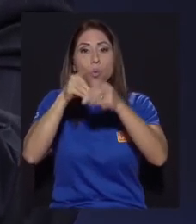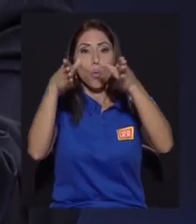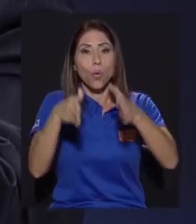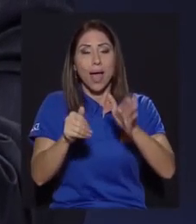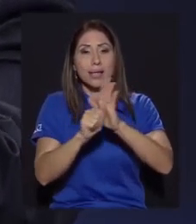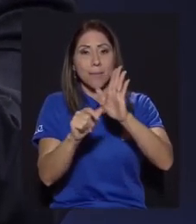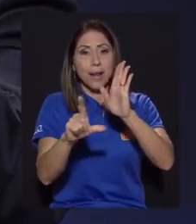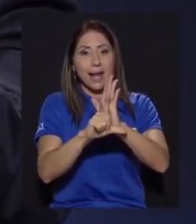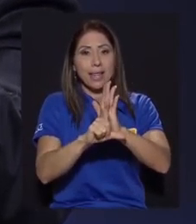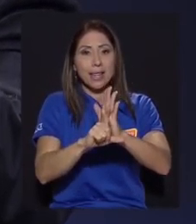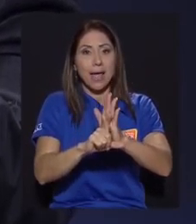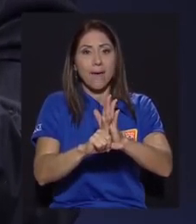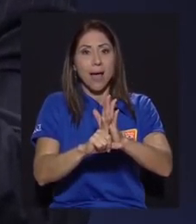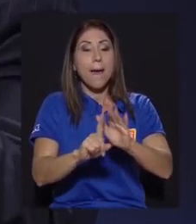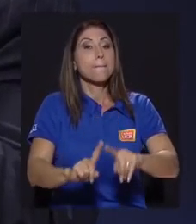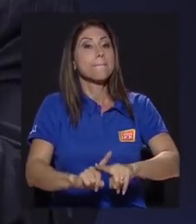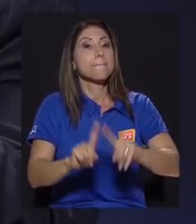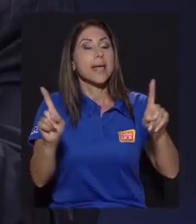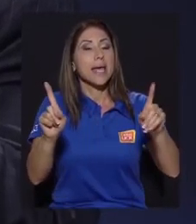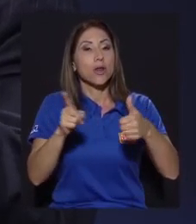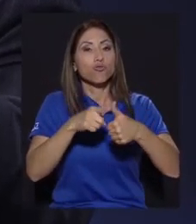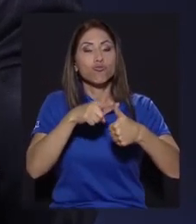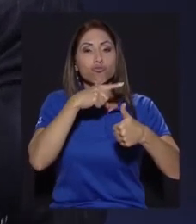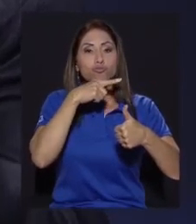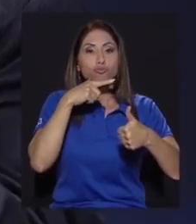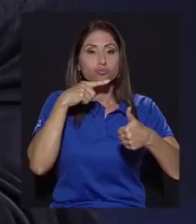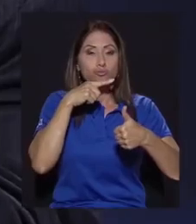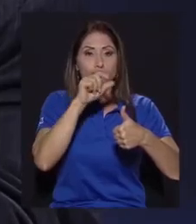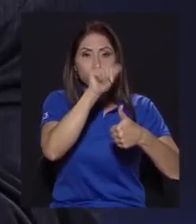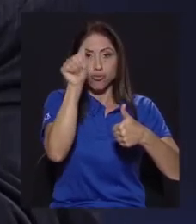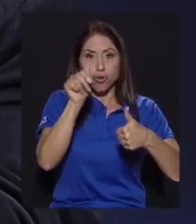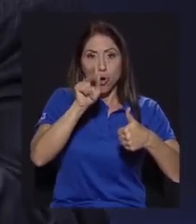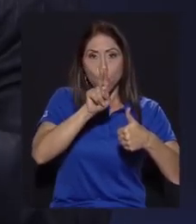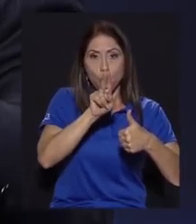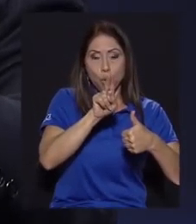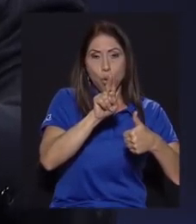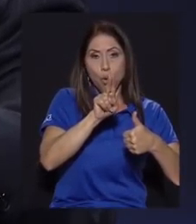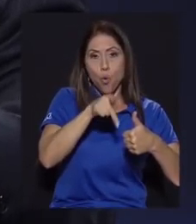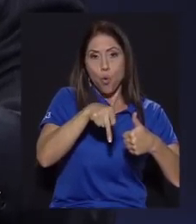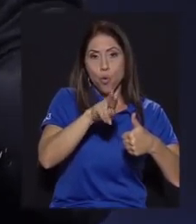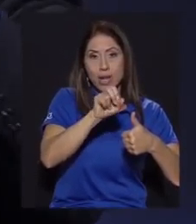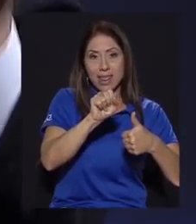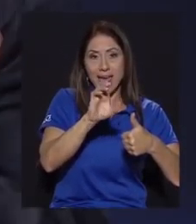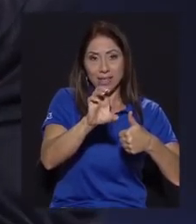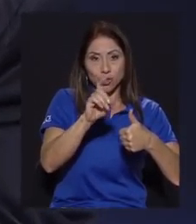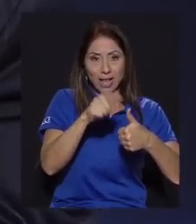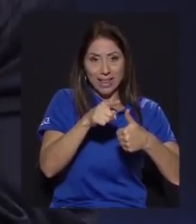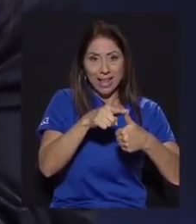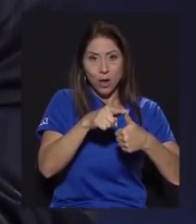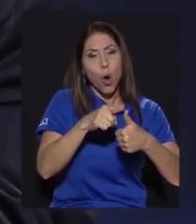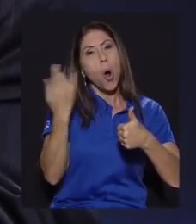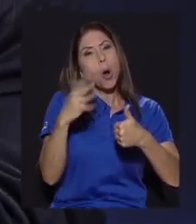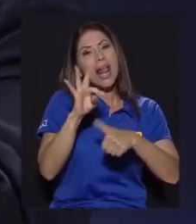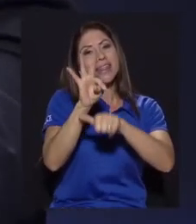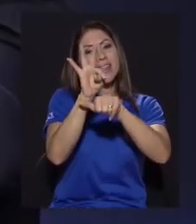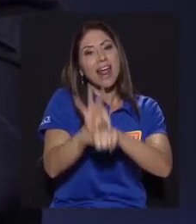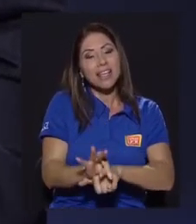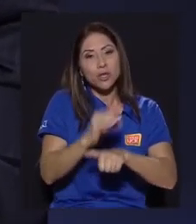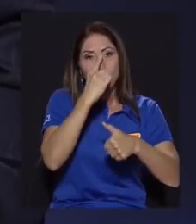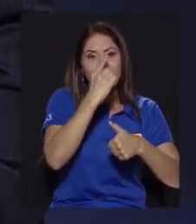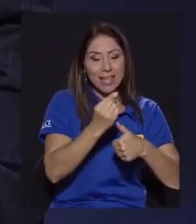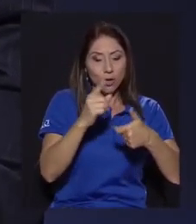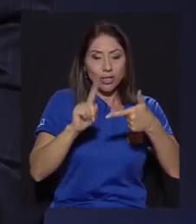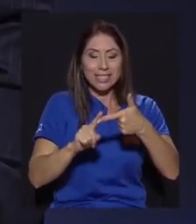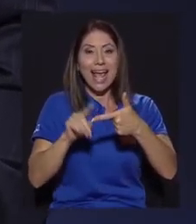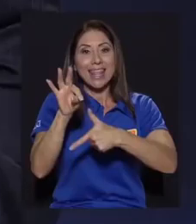pero tanto la unidad social cristiana llamémosla así generalmente a la tradición calderonista como la